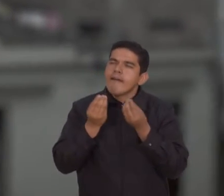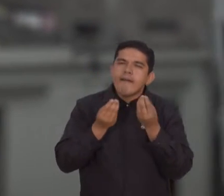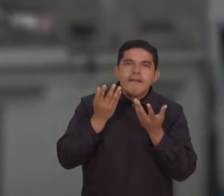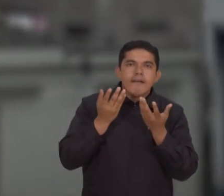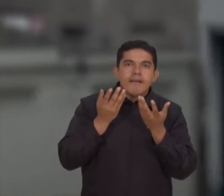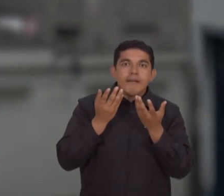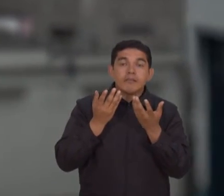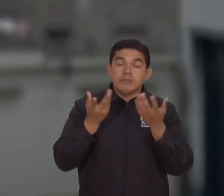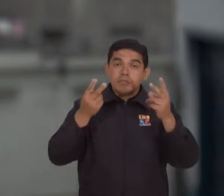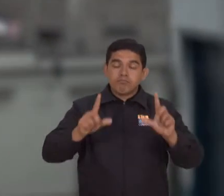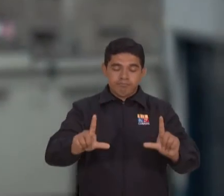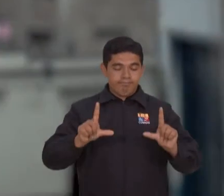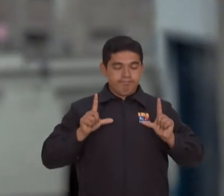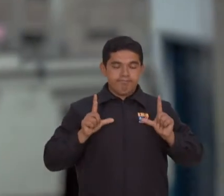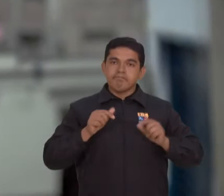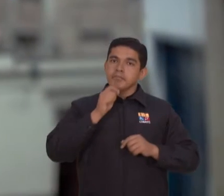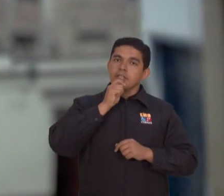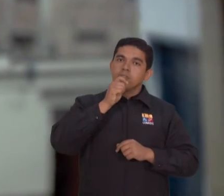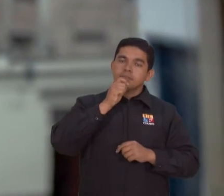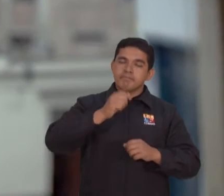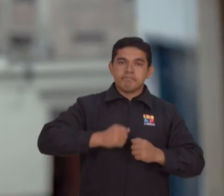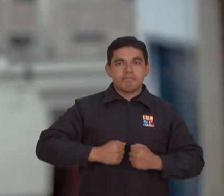con un flamante título de periodista.